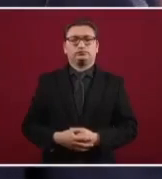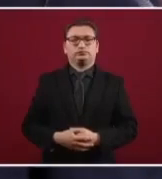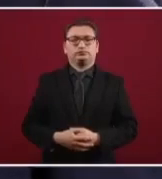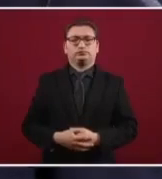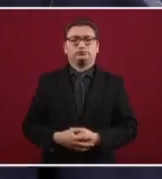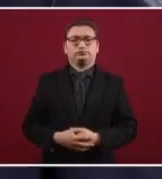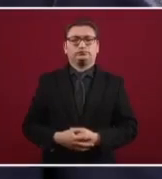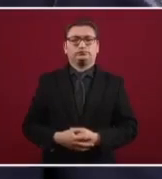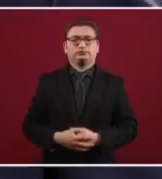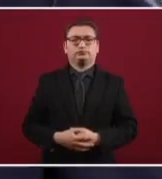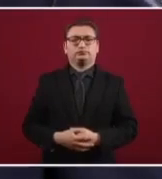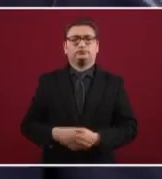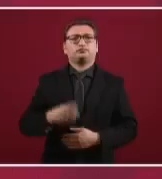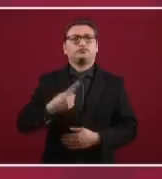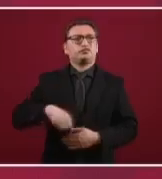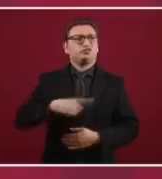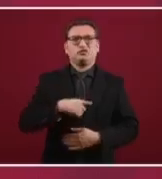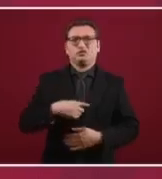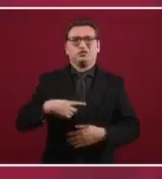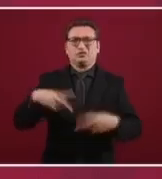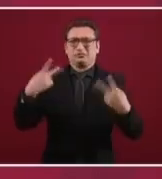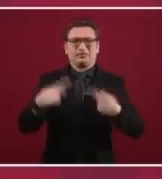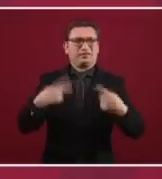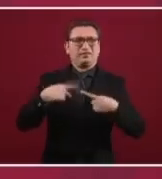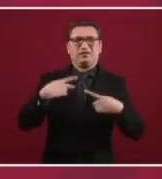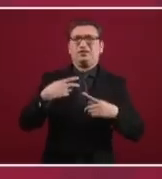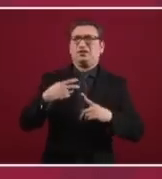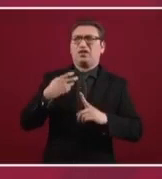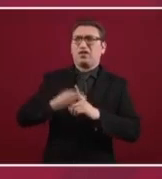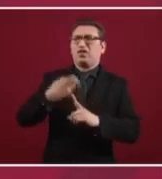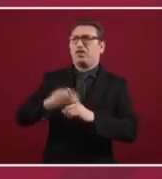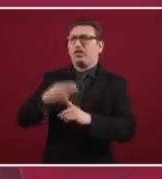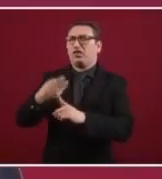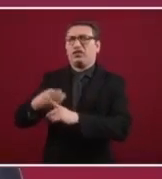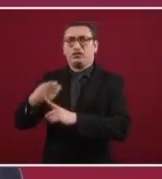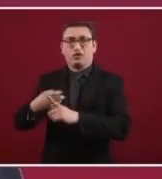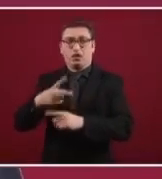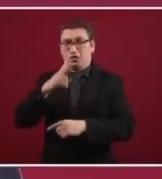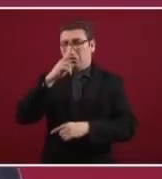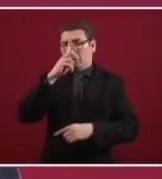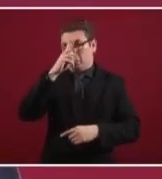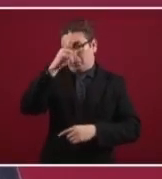apostar a la persecución. No es muy fuerte la venganza.